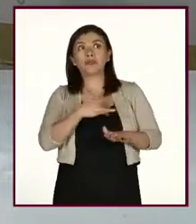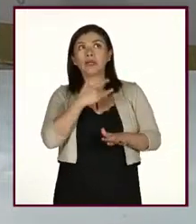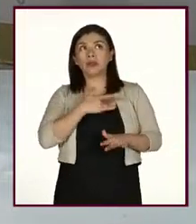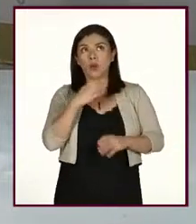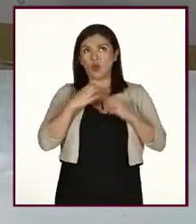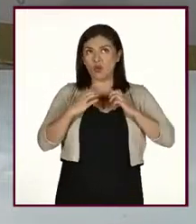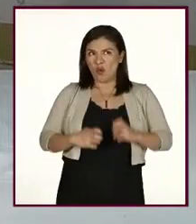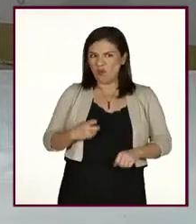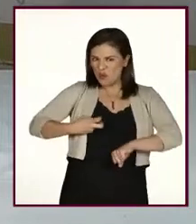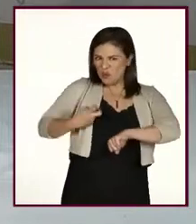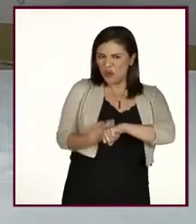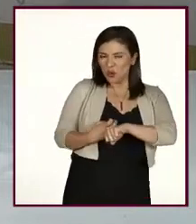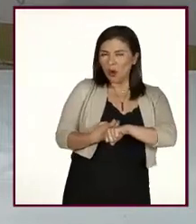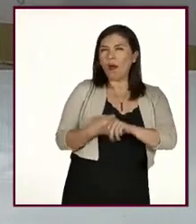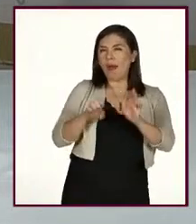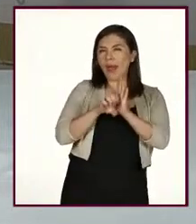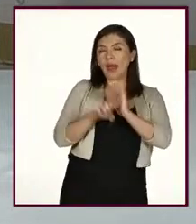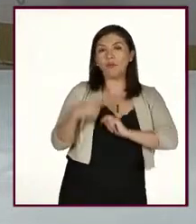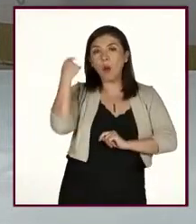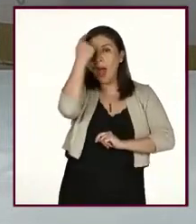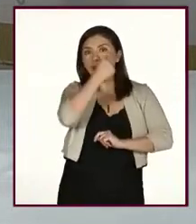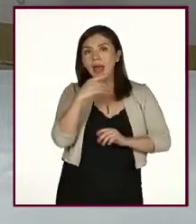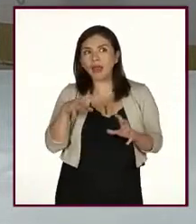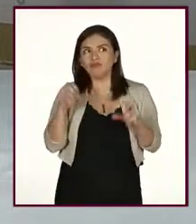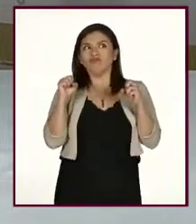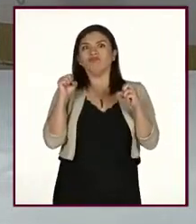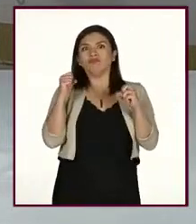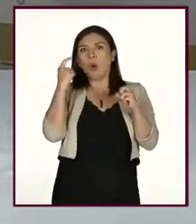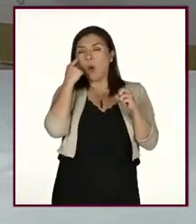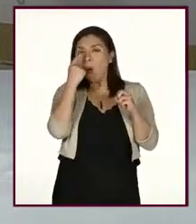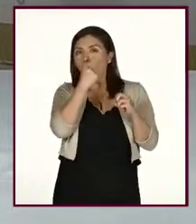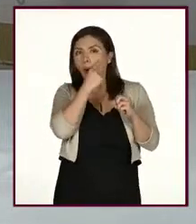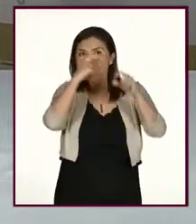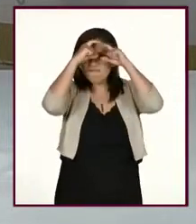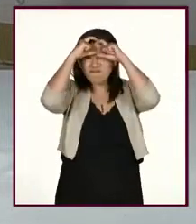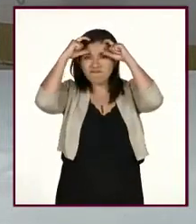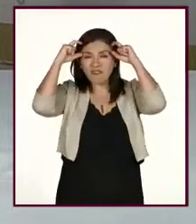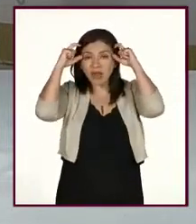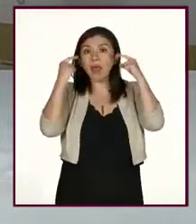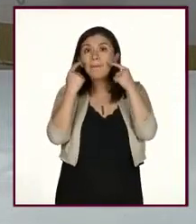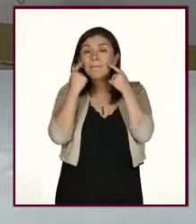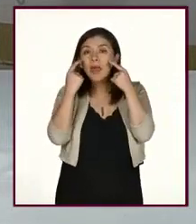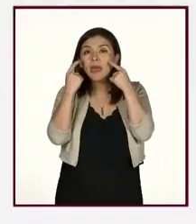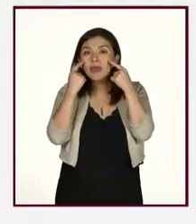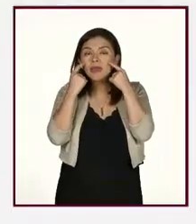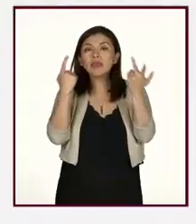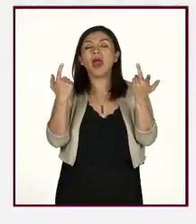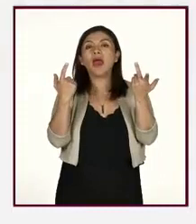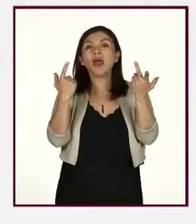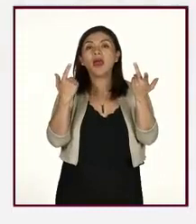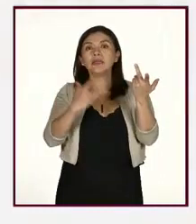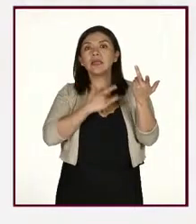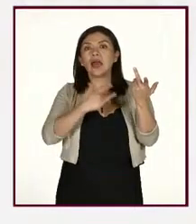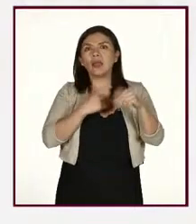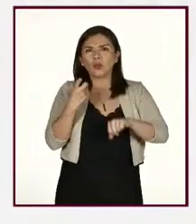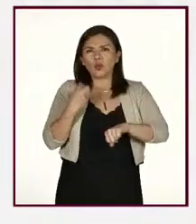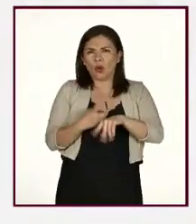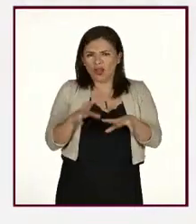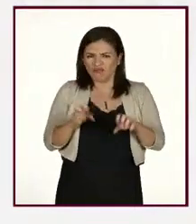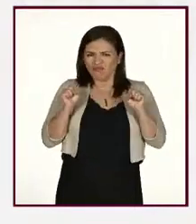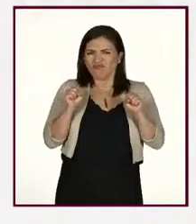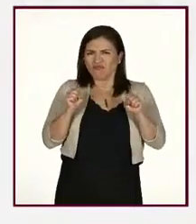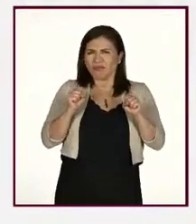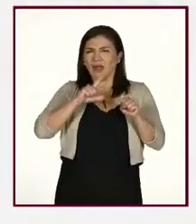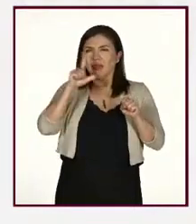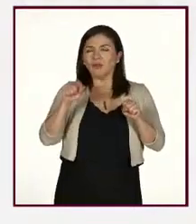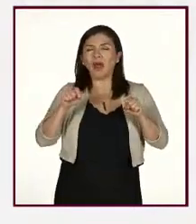Empezamos con los grupos de la cara, la frente, los ojos, ¿sí? Las mejillas. Levantemos ahí, contrae y